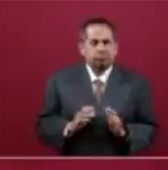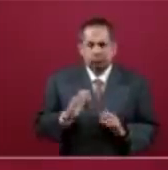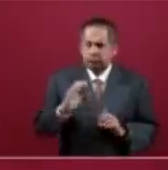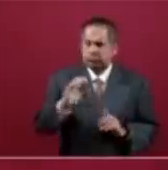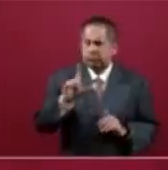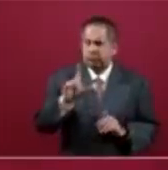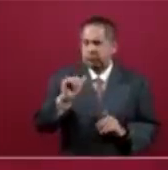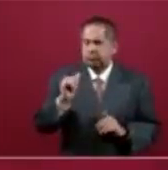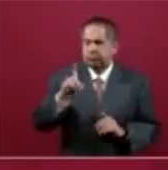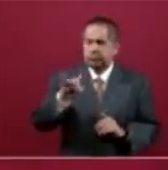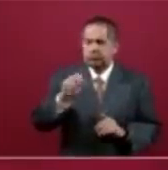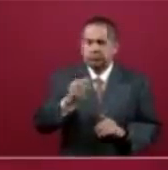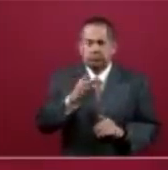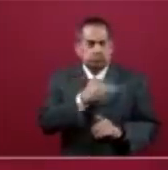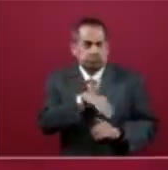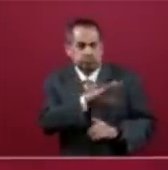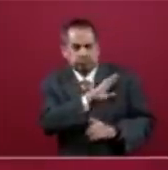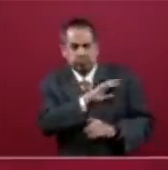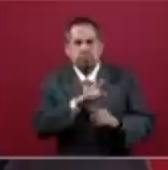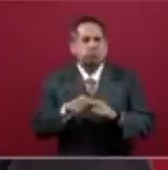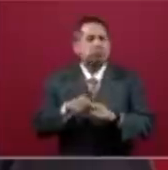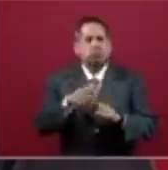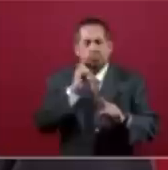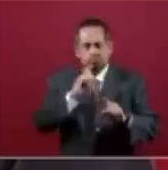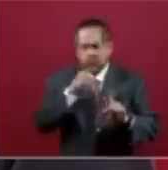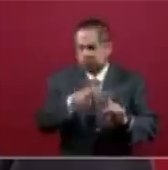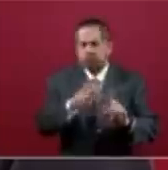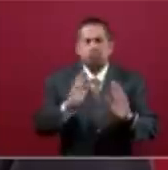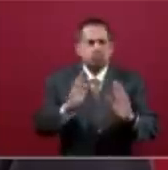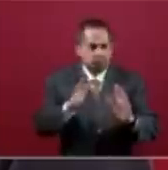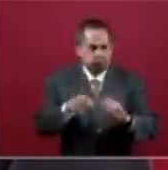Claudia Sheinbaum está